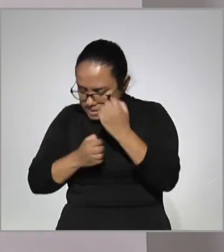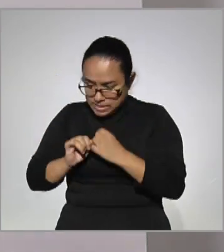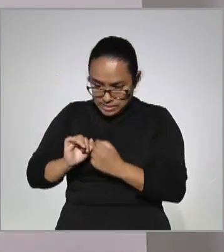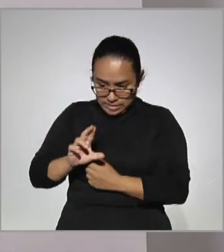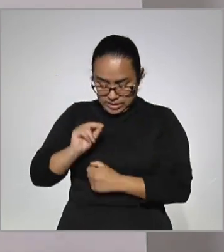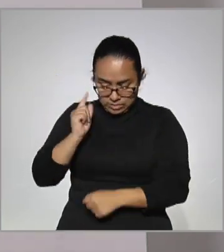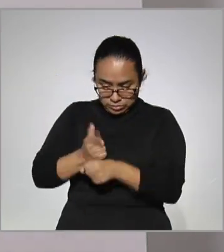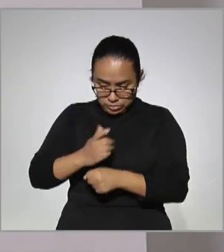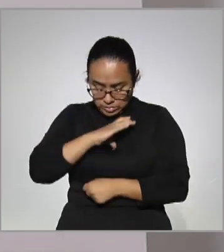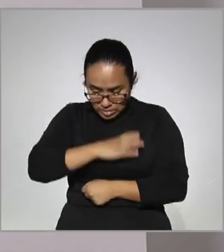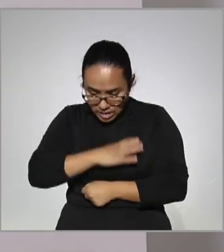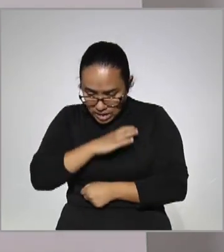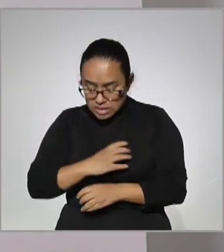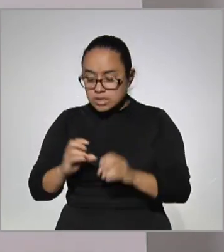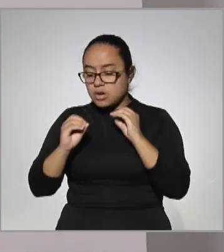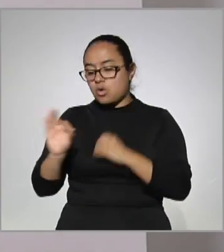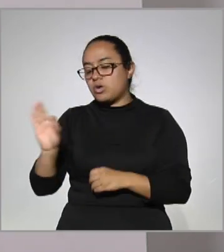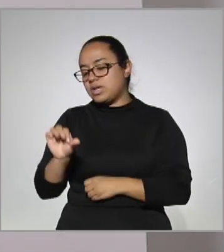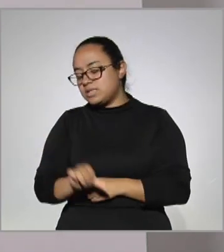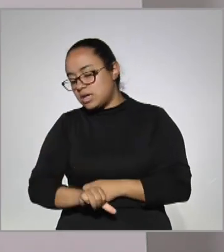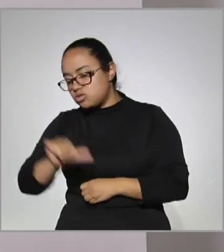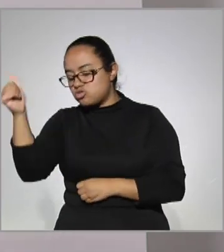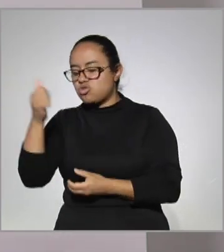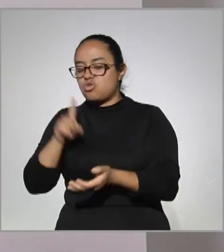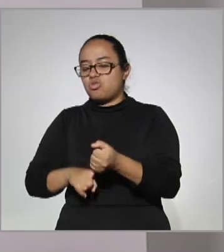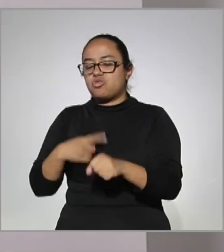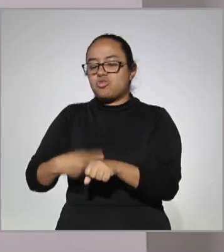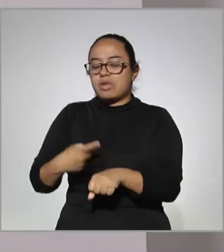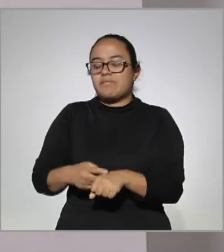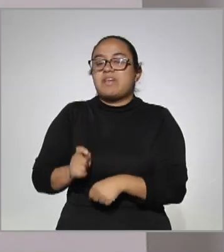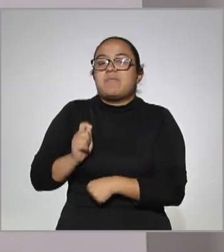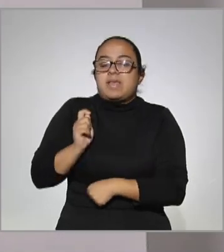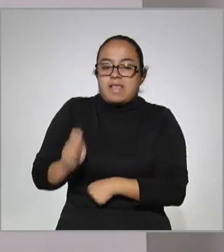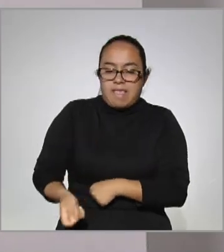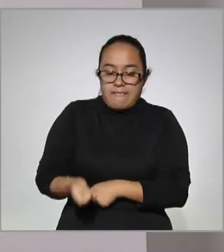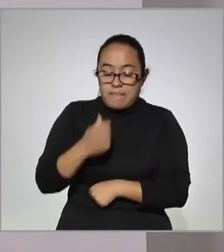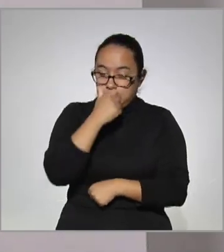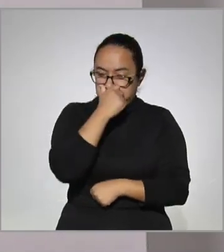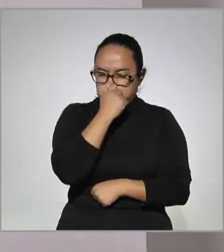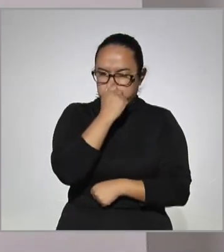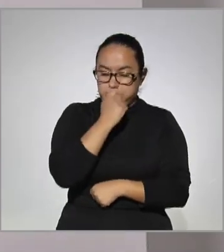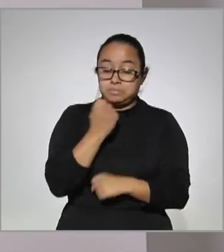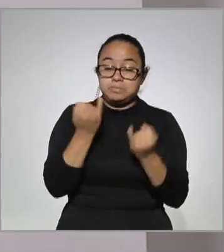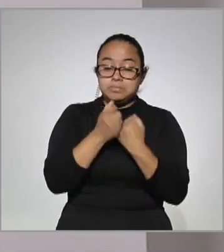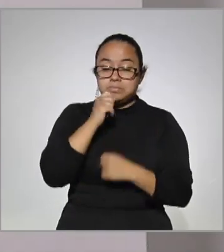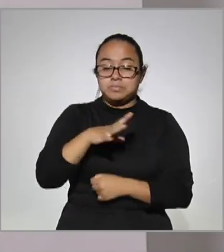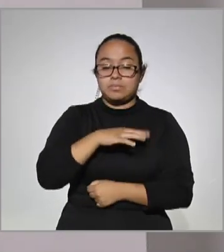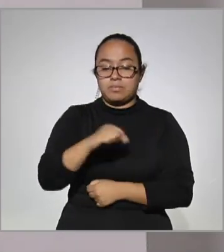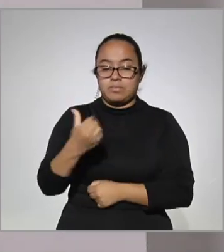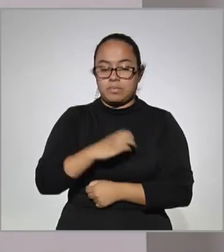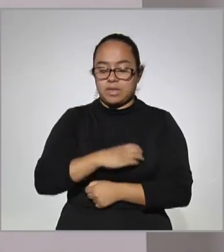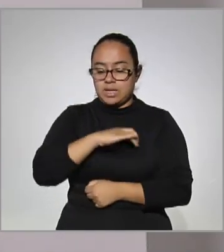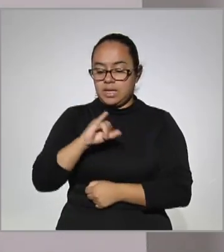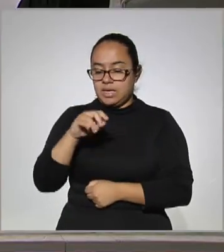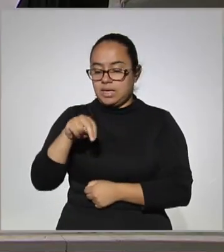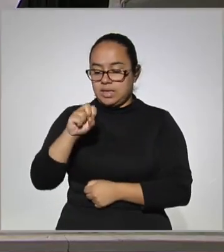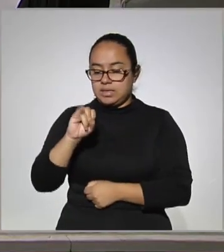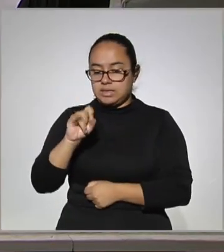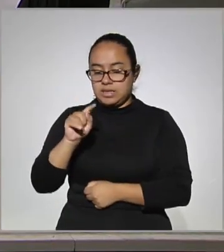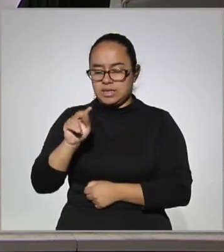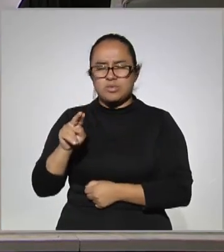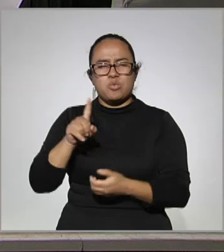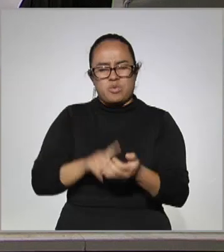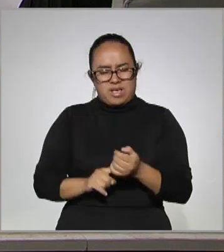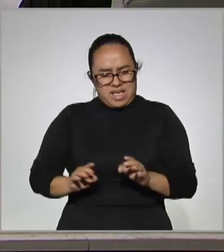para saber si es otro tipo de lesión más avanzada, e incluso hay un cáncer que se llama cáncer in situ, que tiene